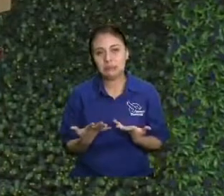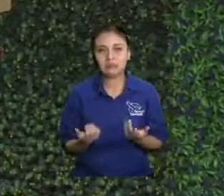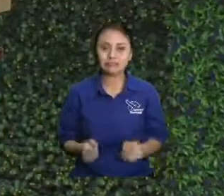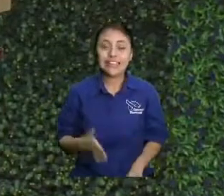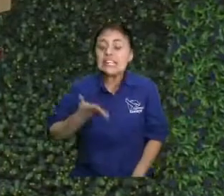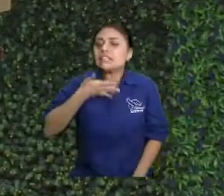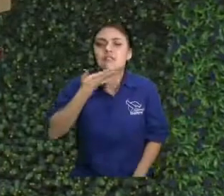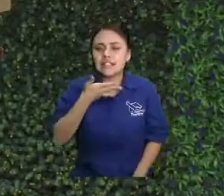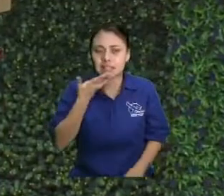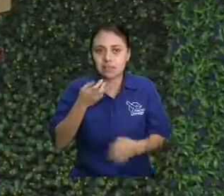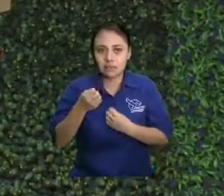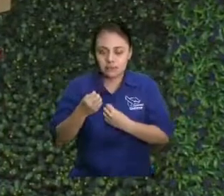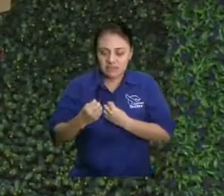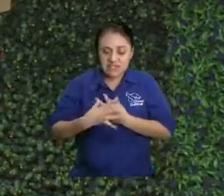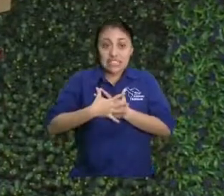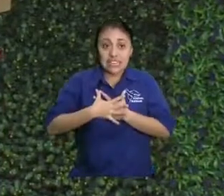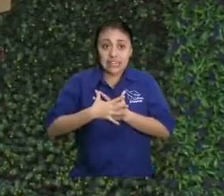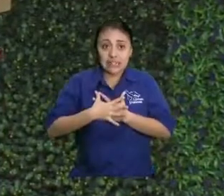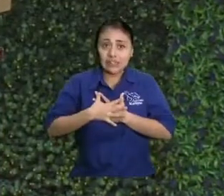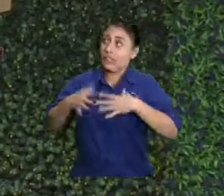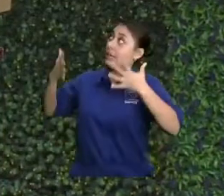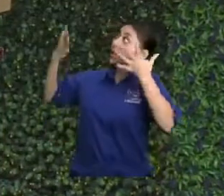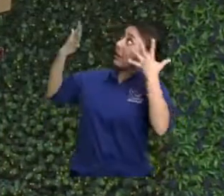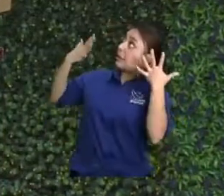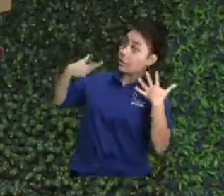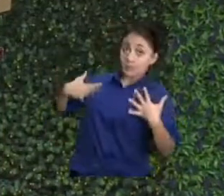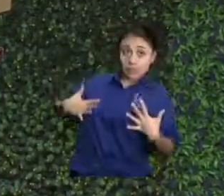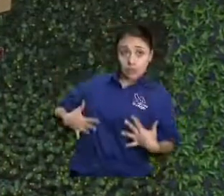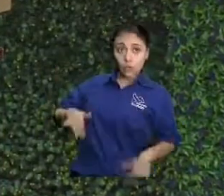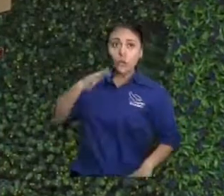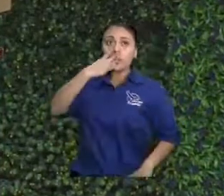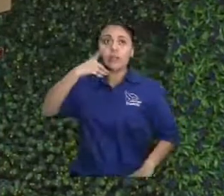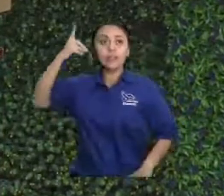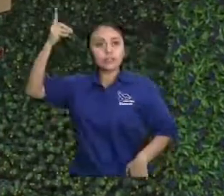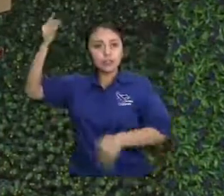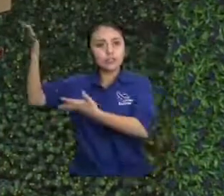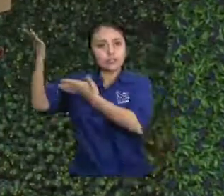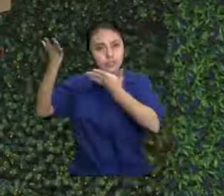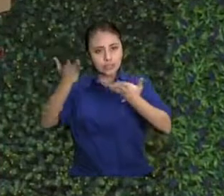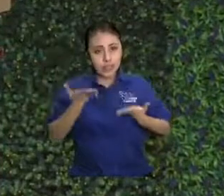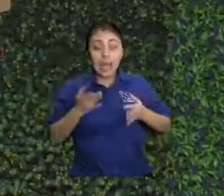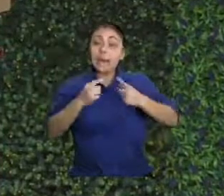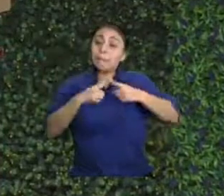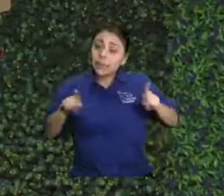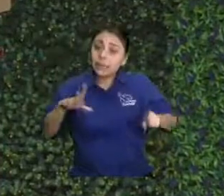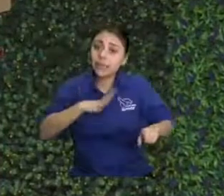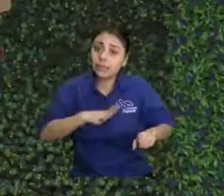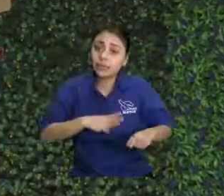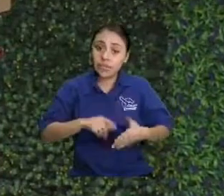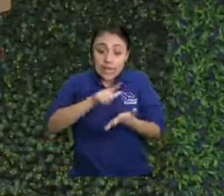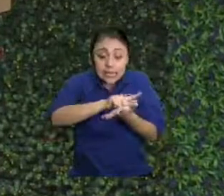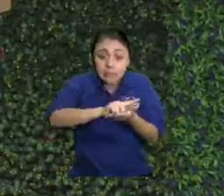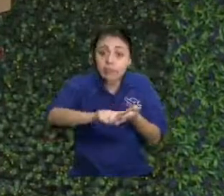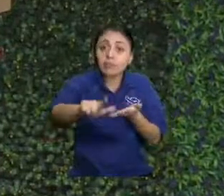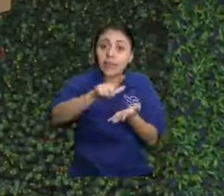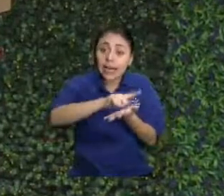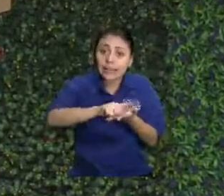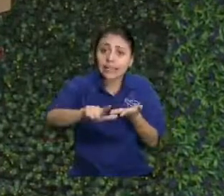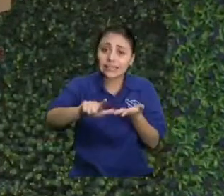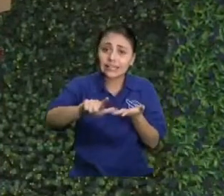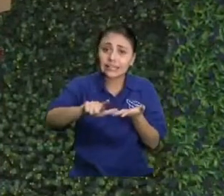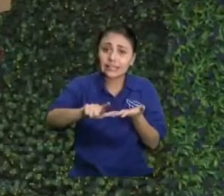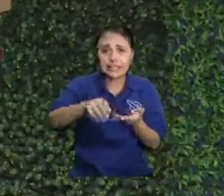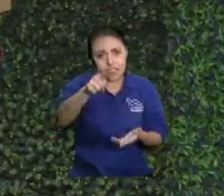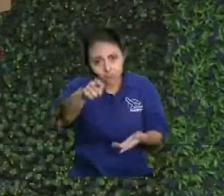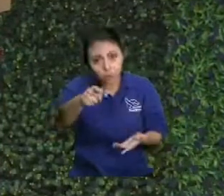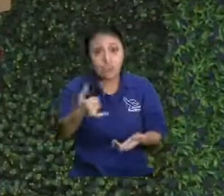Es muy fácil manchar las vestiduras que Dios nos dio, pero debemos de conservarlas limpias. Y si las hemos manchado, llevarlas delante del